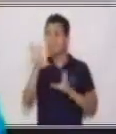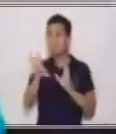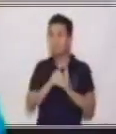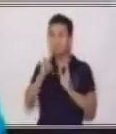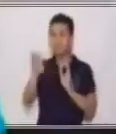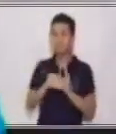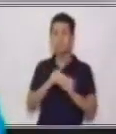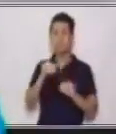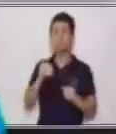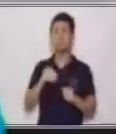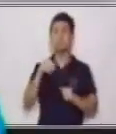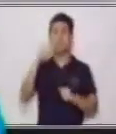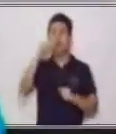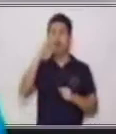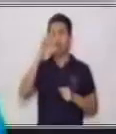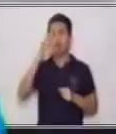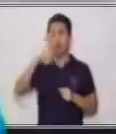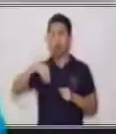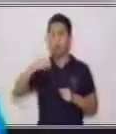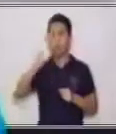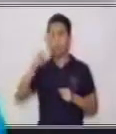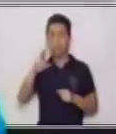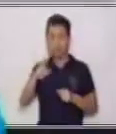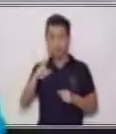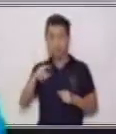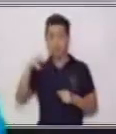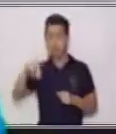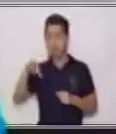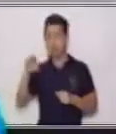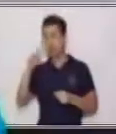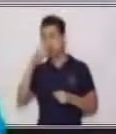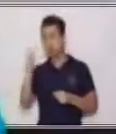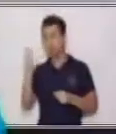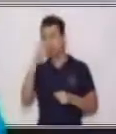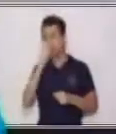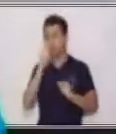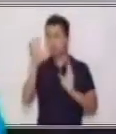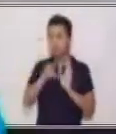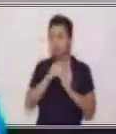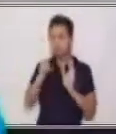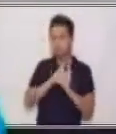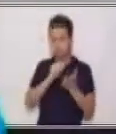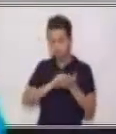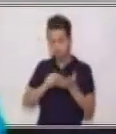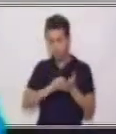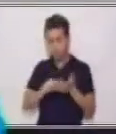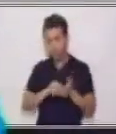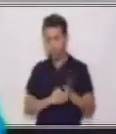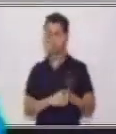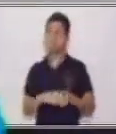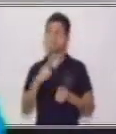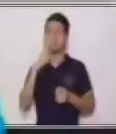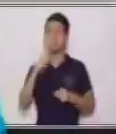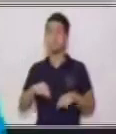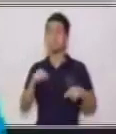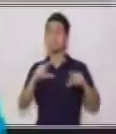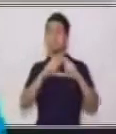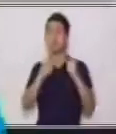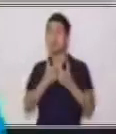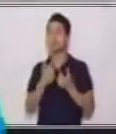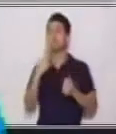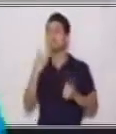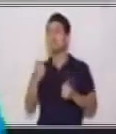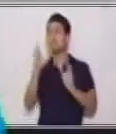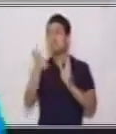realmente? En alguna ocasión hemos estado trabajando en clases anteriores sobre este tema. Y al decir toma de